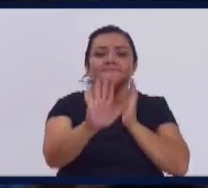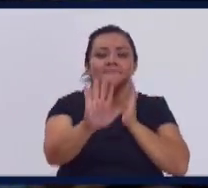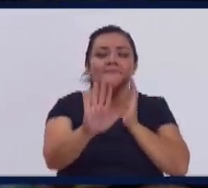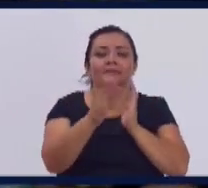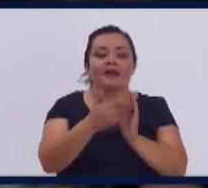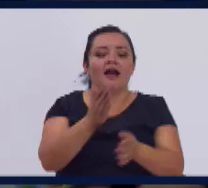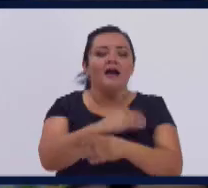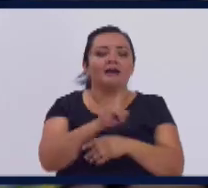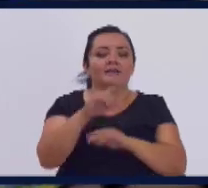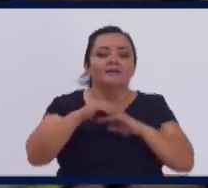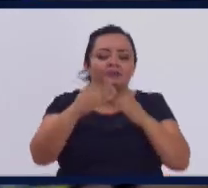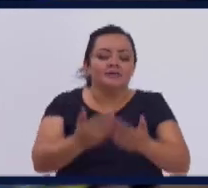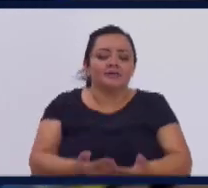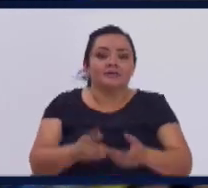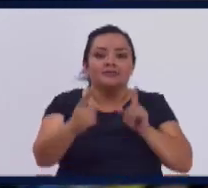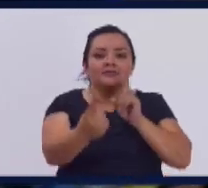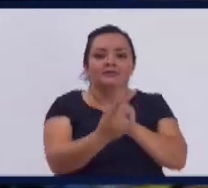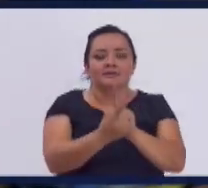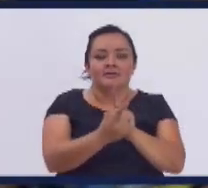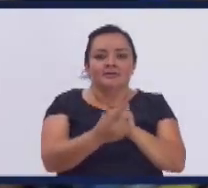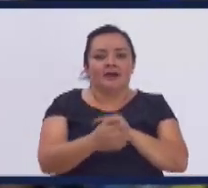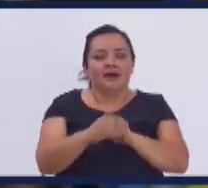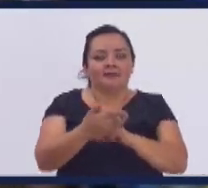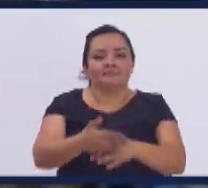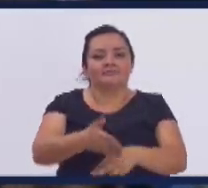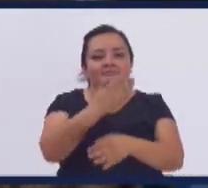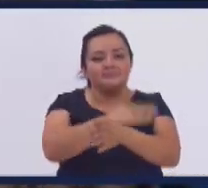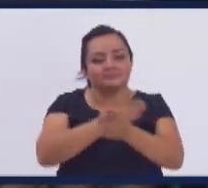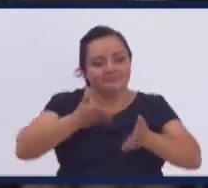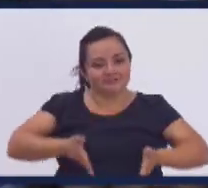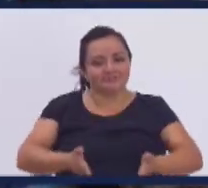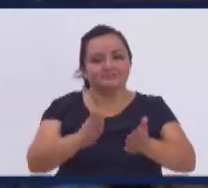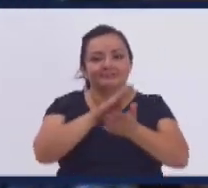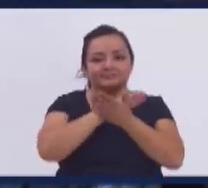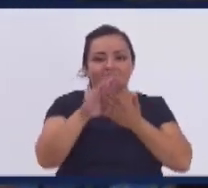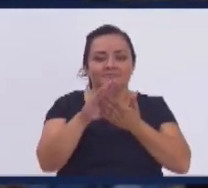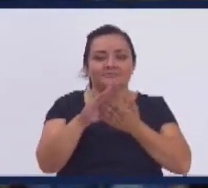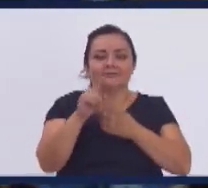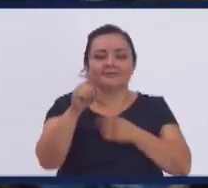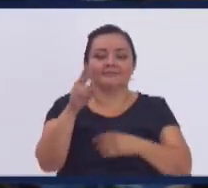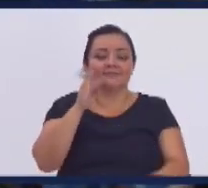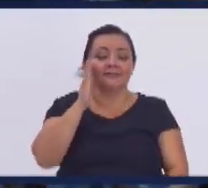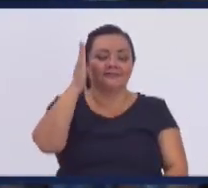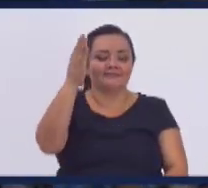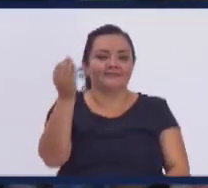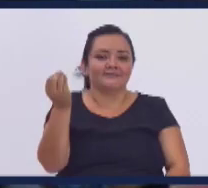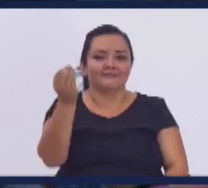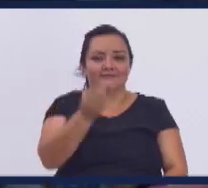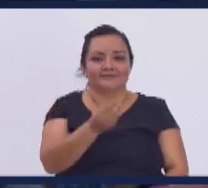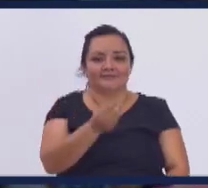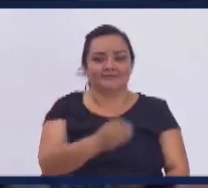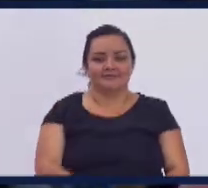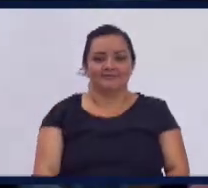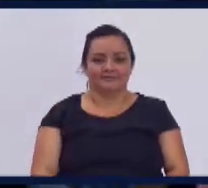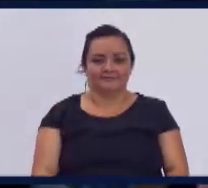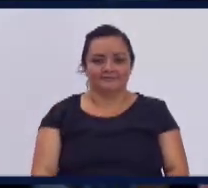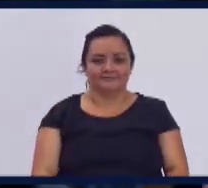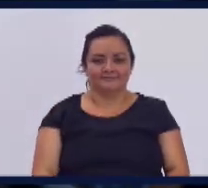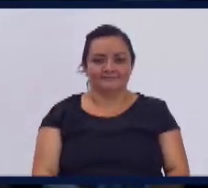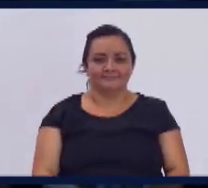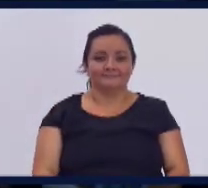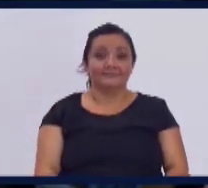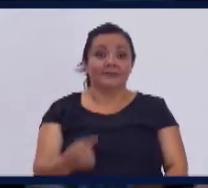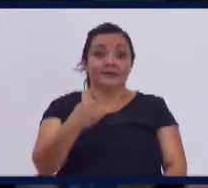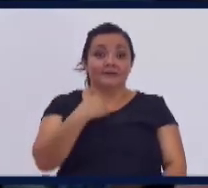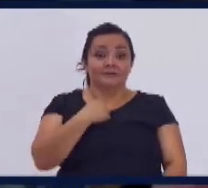antes que te formase en el vientre te conocí, antes que nacieses te santifiqué y te di por profeta a las naciones. Versículo 6, y